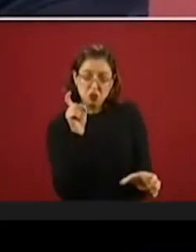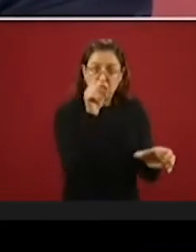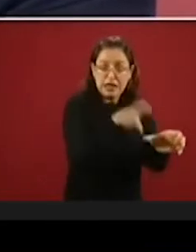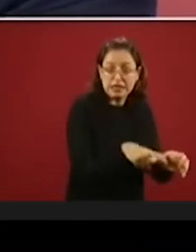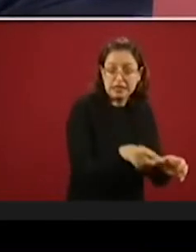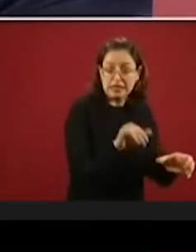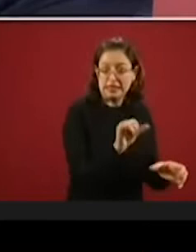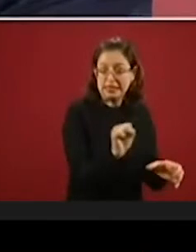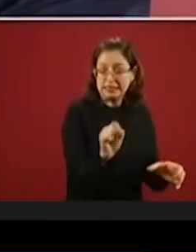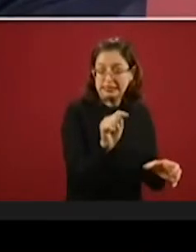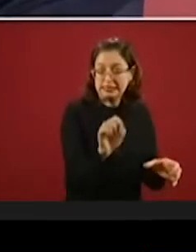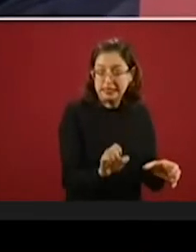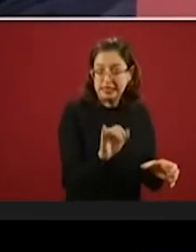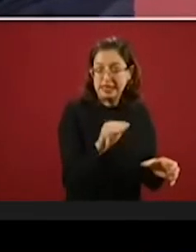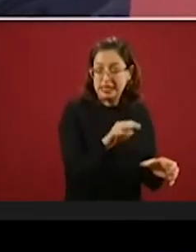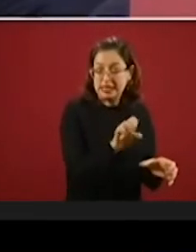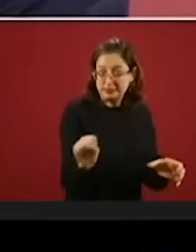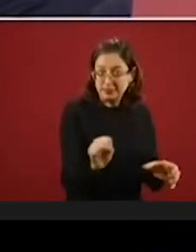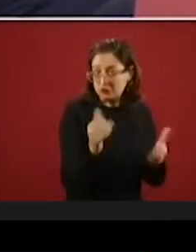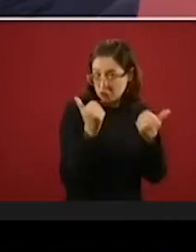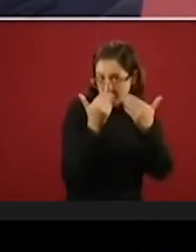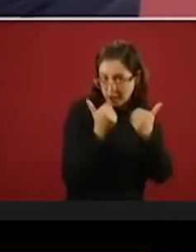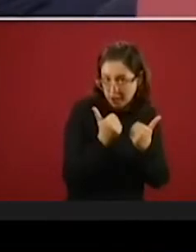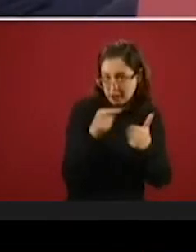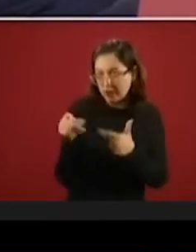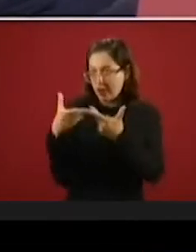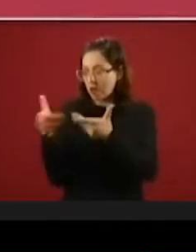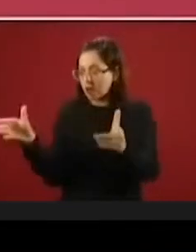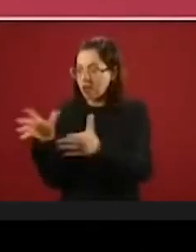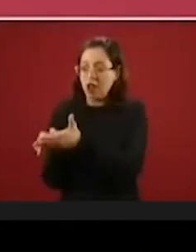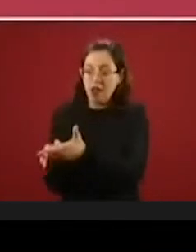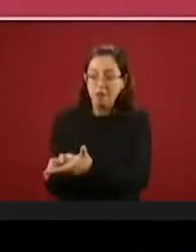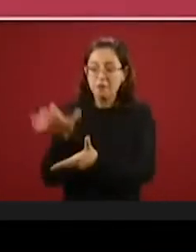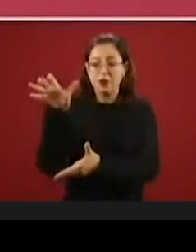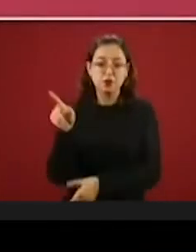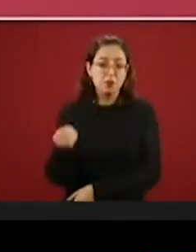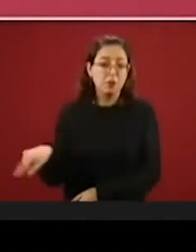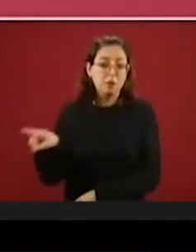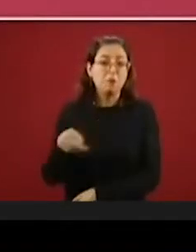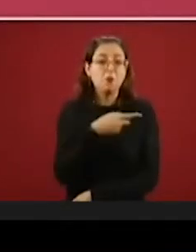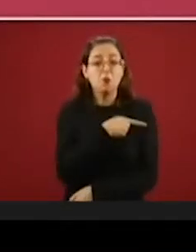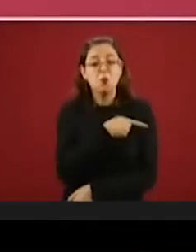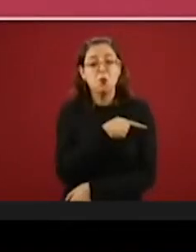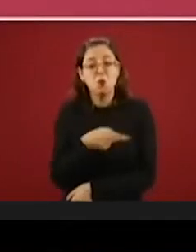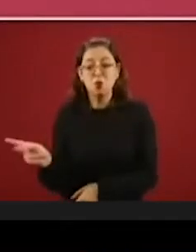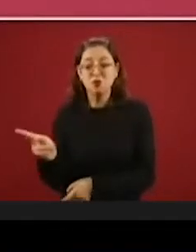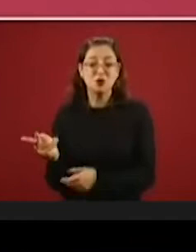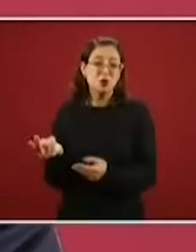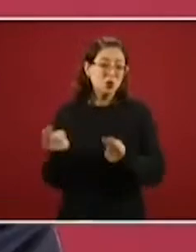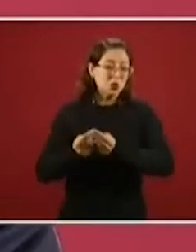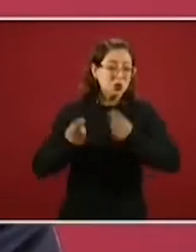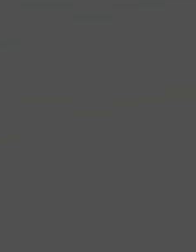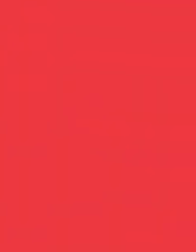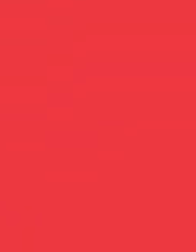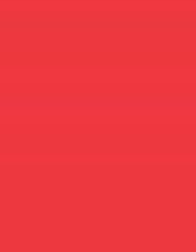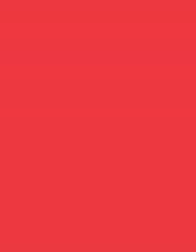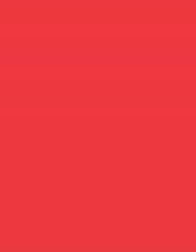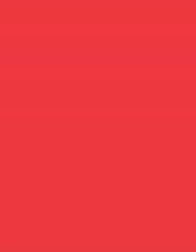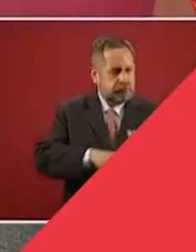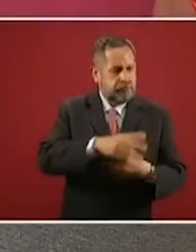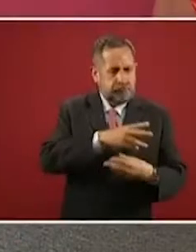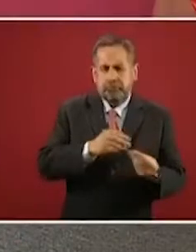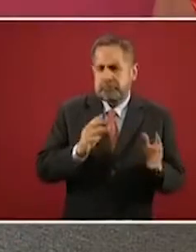que será aprobado en el pleno indicó que espera que en uno o dos días los senadores de eeuu voten a favor del tratado